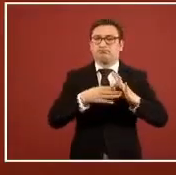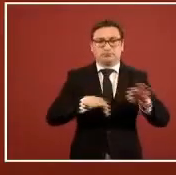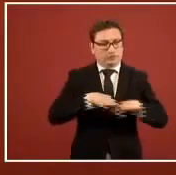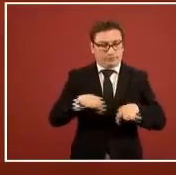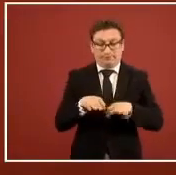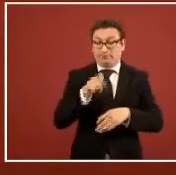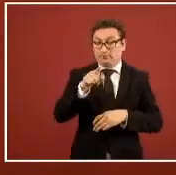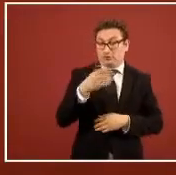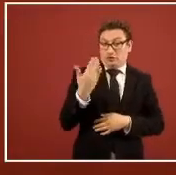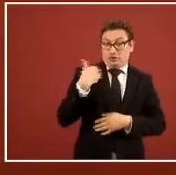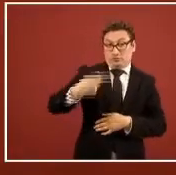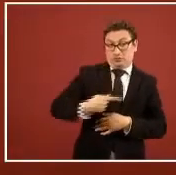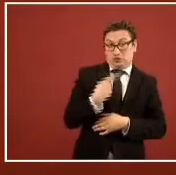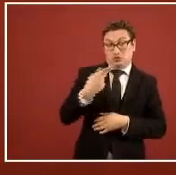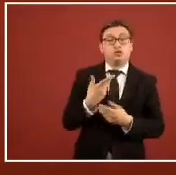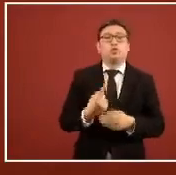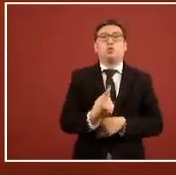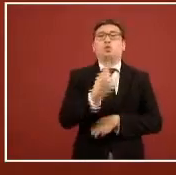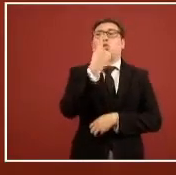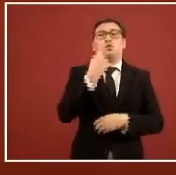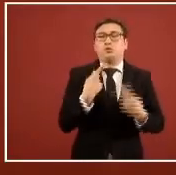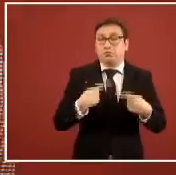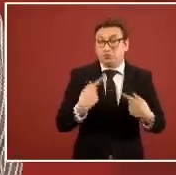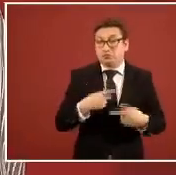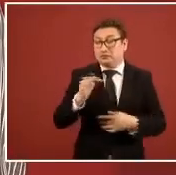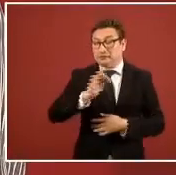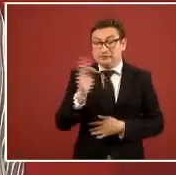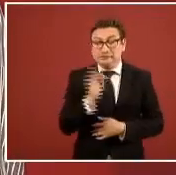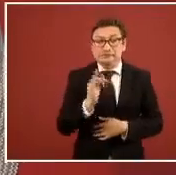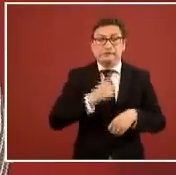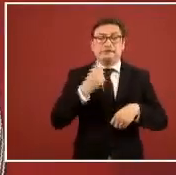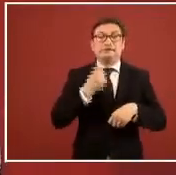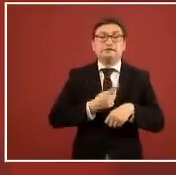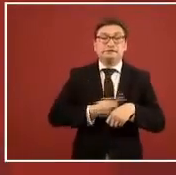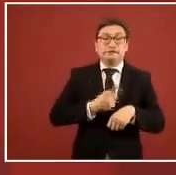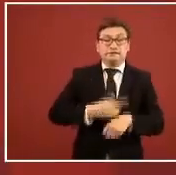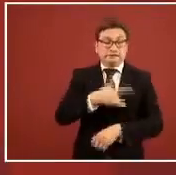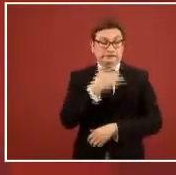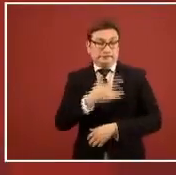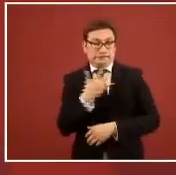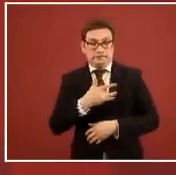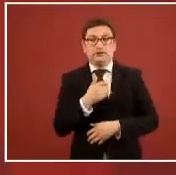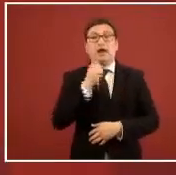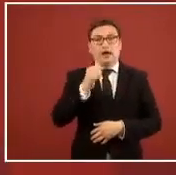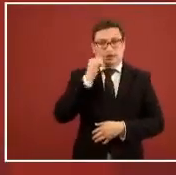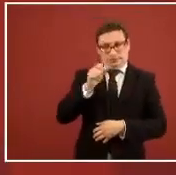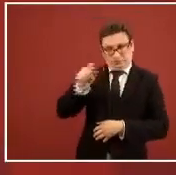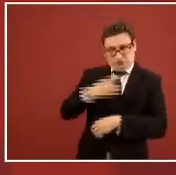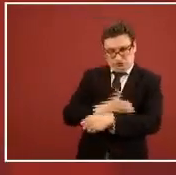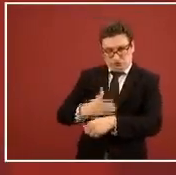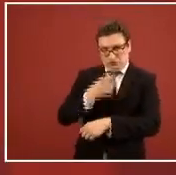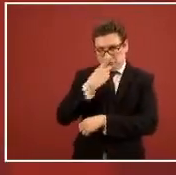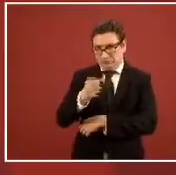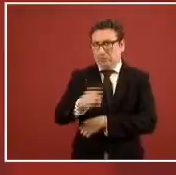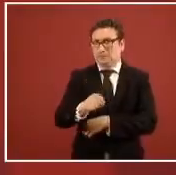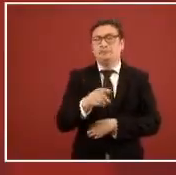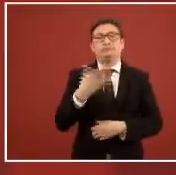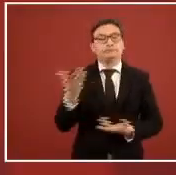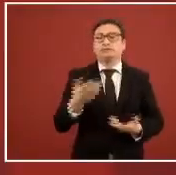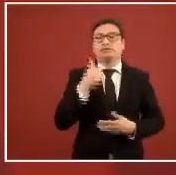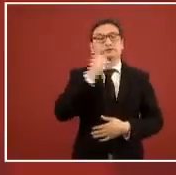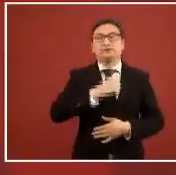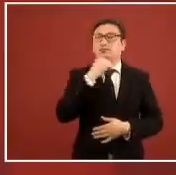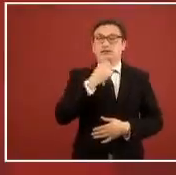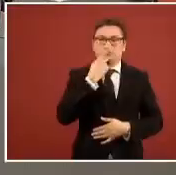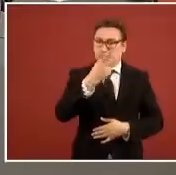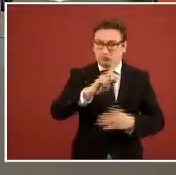que pregunta de qué debe hacer una persona que tiene síntomas, me lo preguntó aquí el compañero ayer precisamente, y siempre es